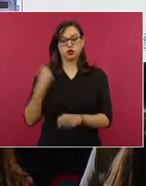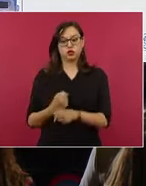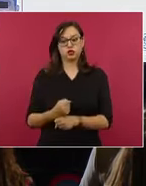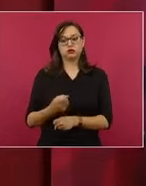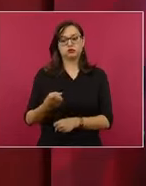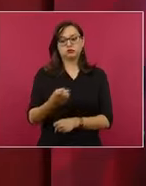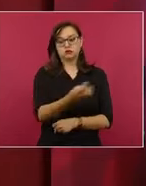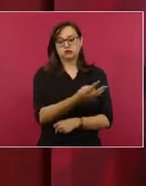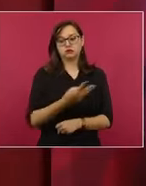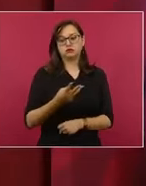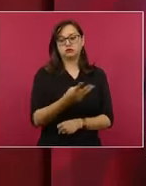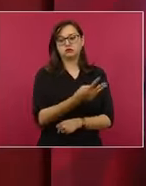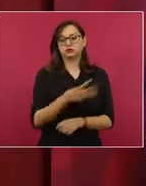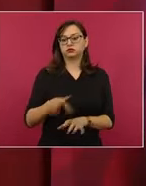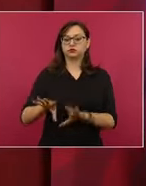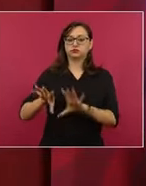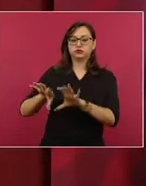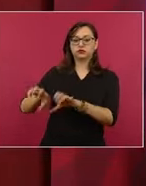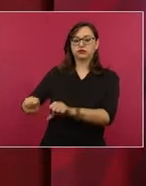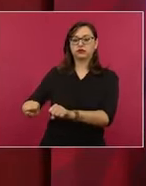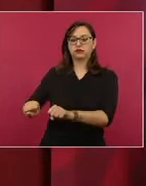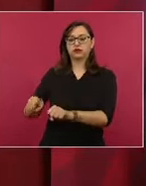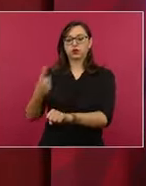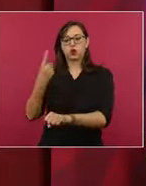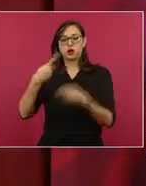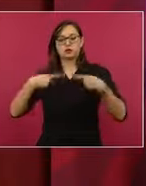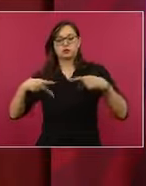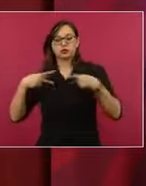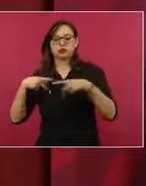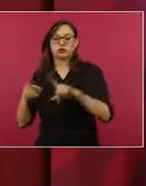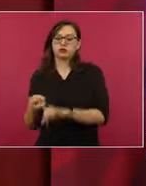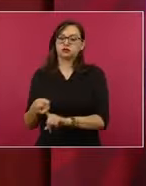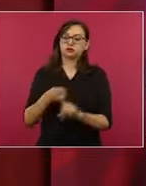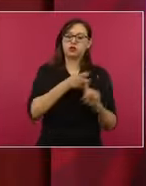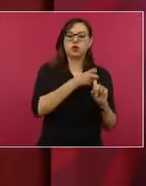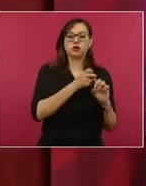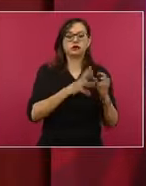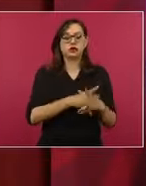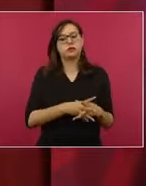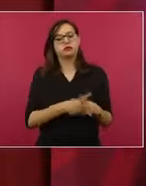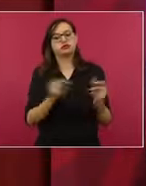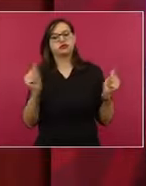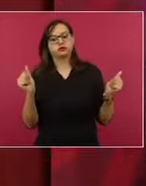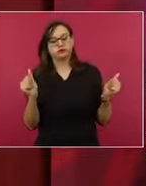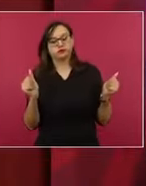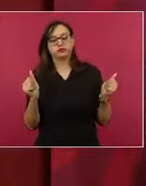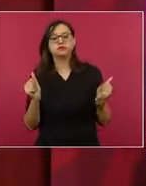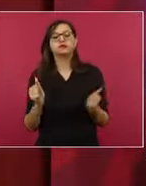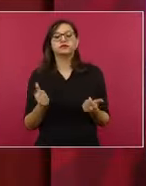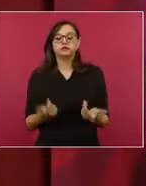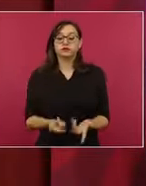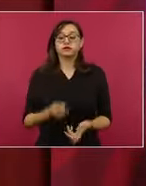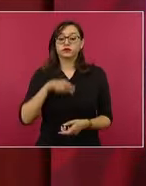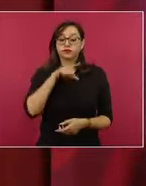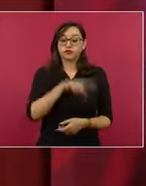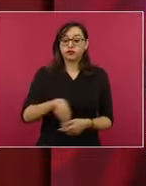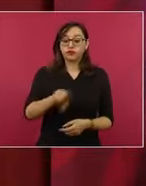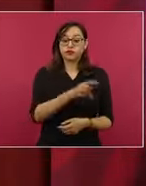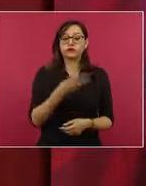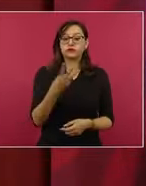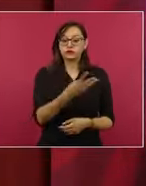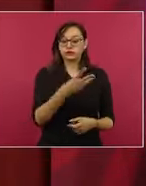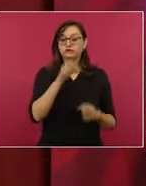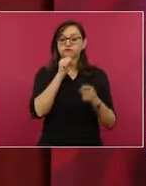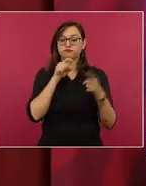presuntos operadores de la banda del Chaparro o El Chato, dedicado al contrabando de drogas, de